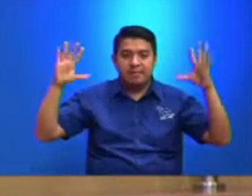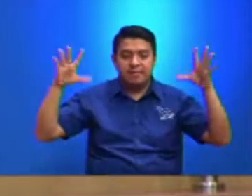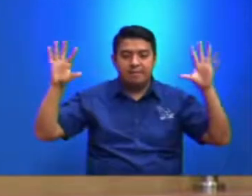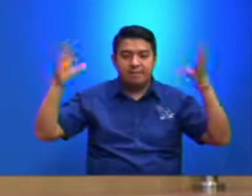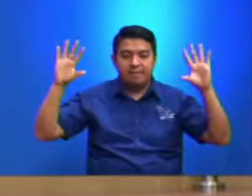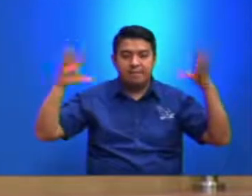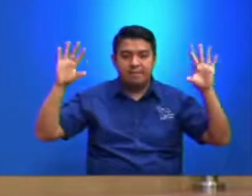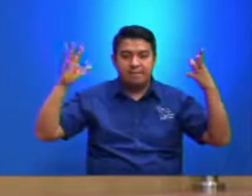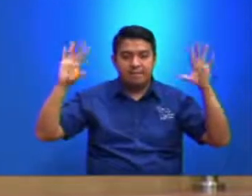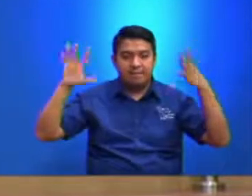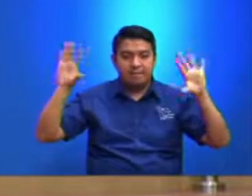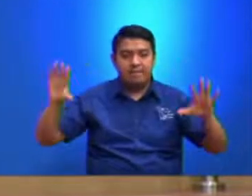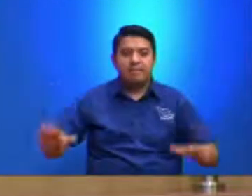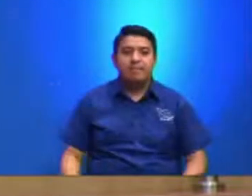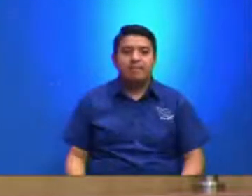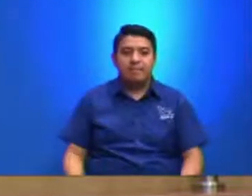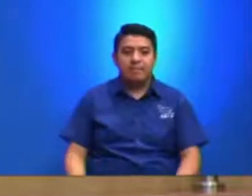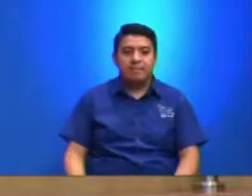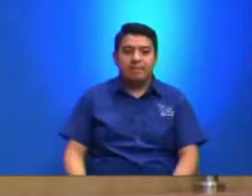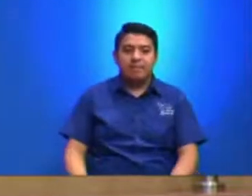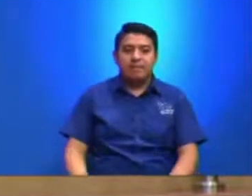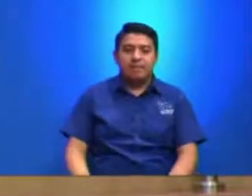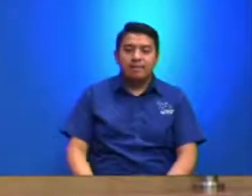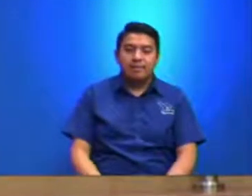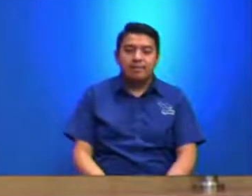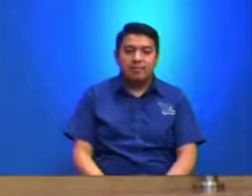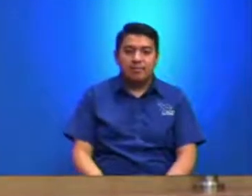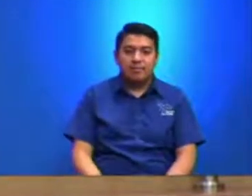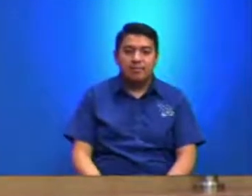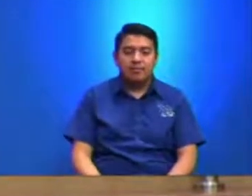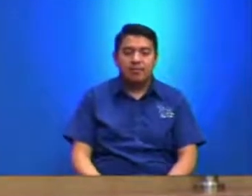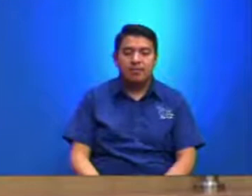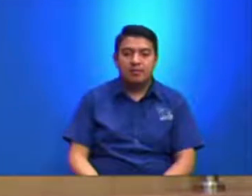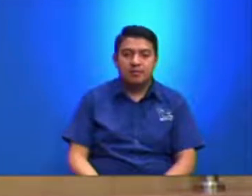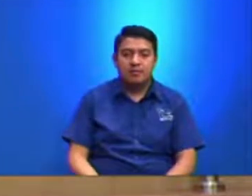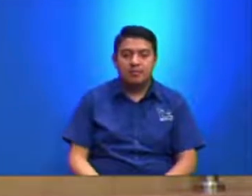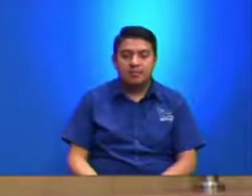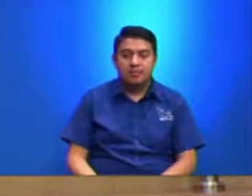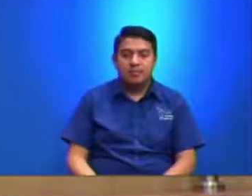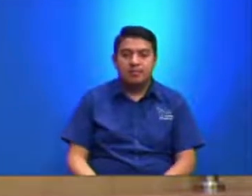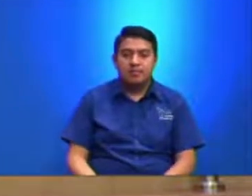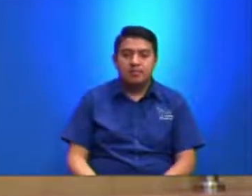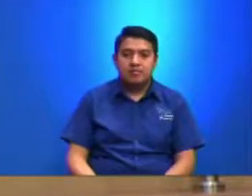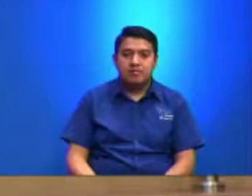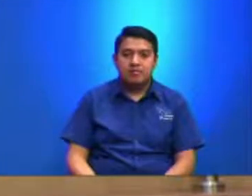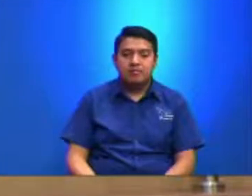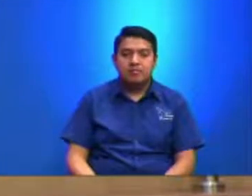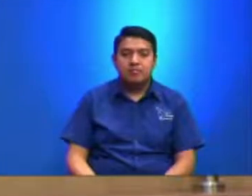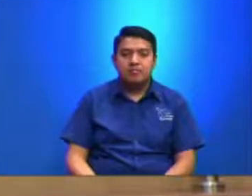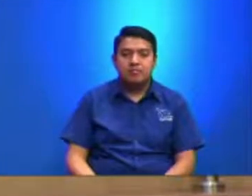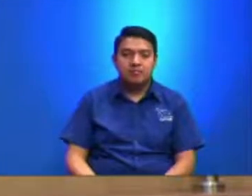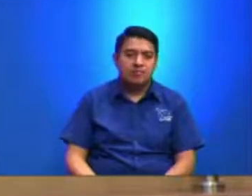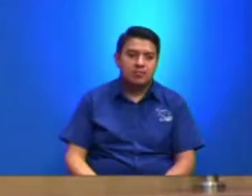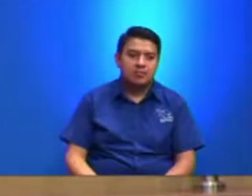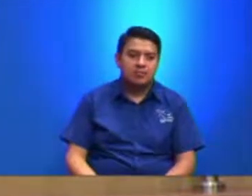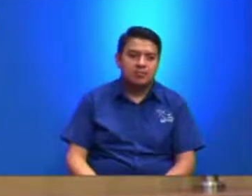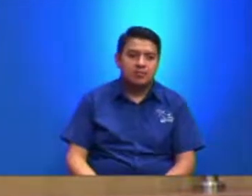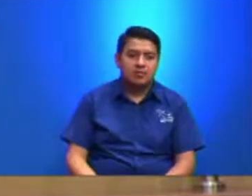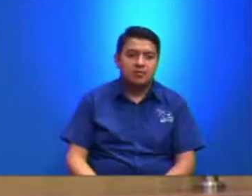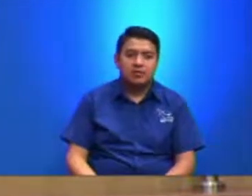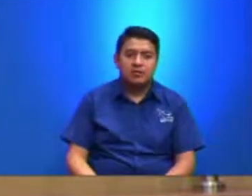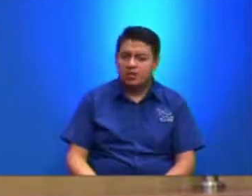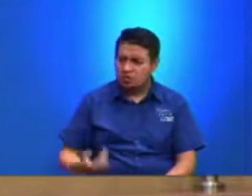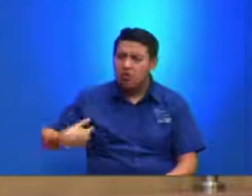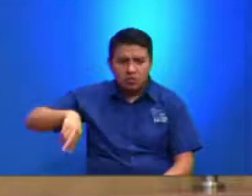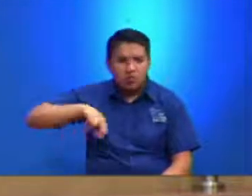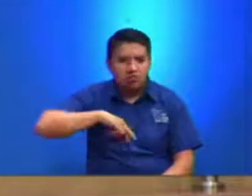yo le estoy contando los testimonios de otros hermanos, no porque yo no los tenga y tampoco me estoy infatuando en este momento, pero todos